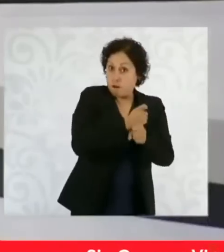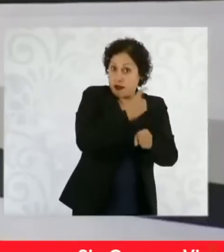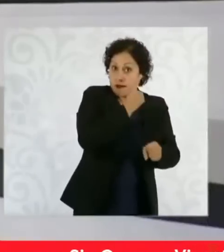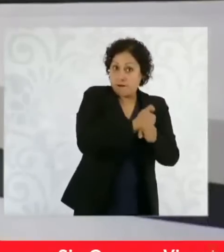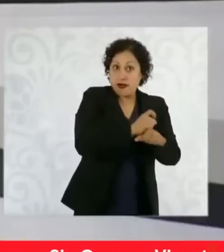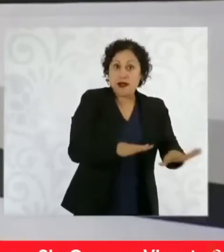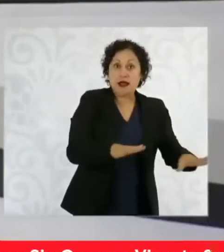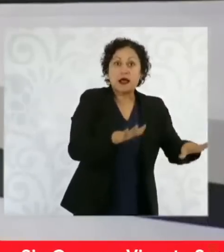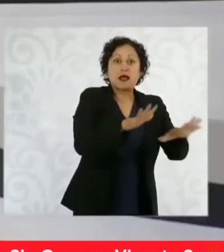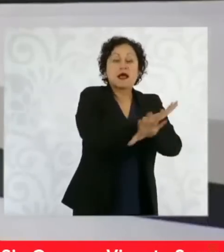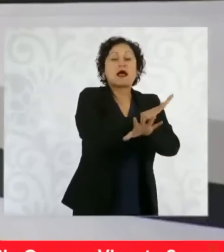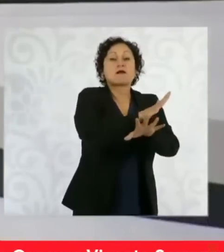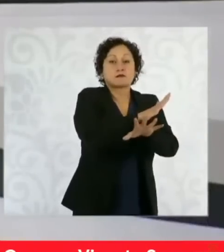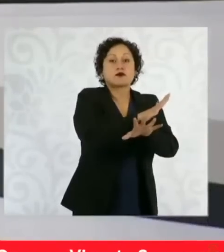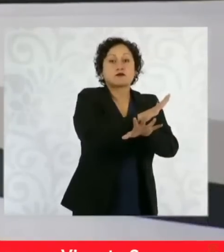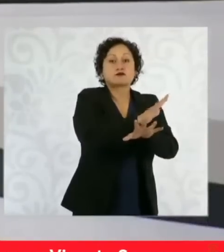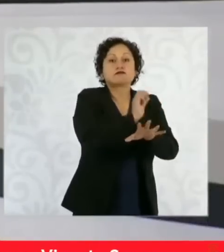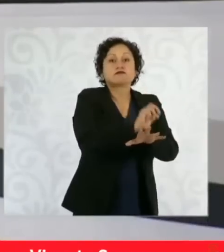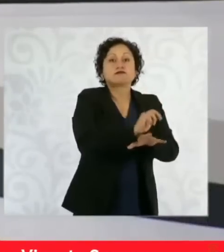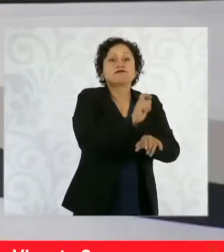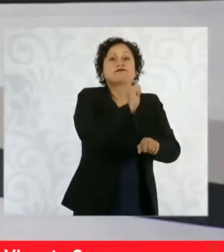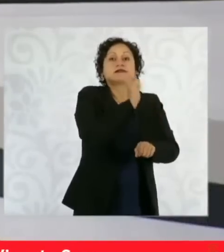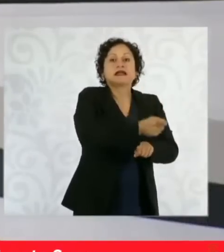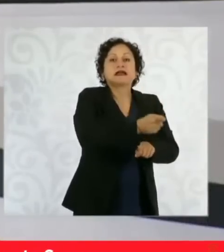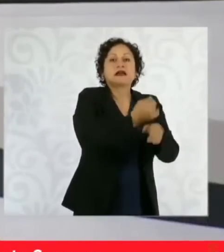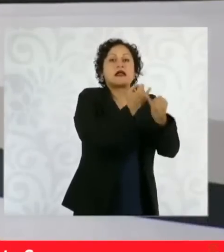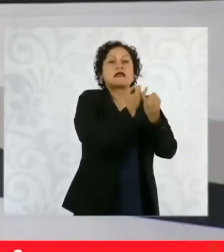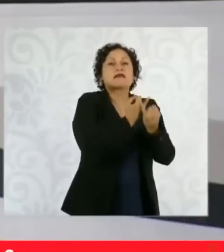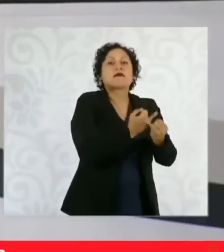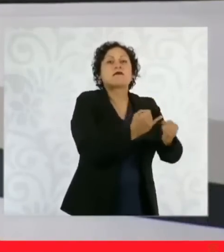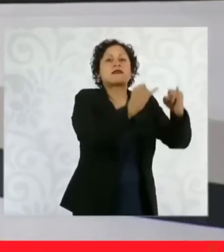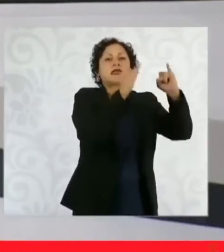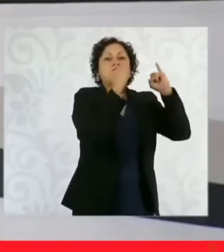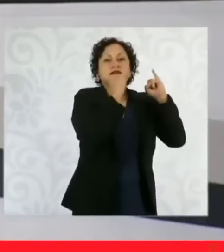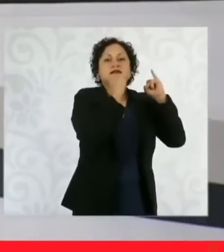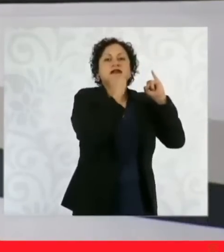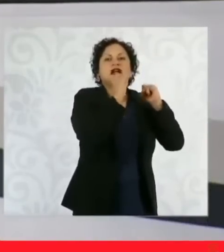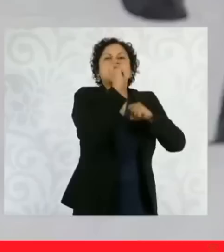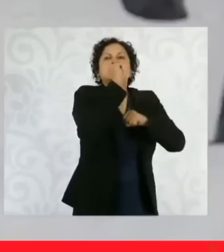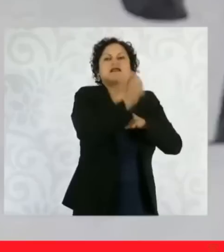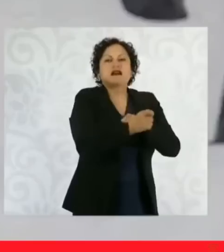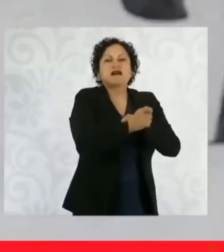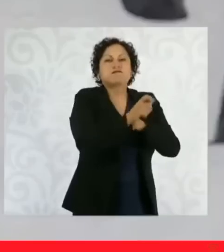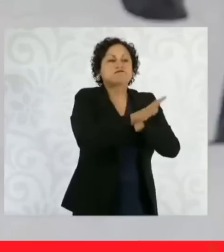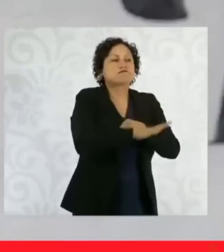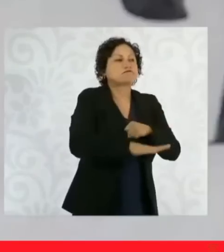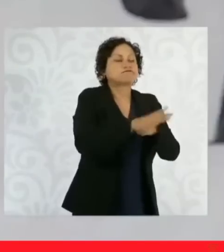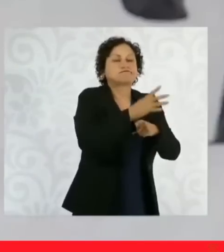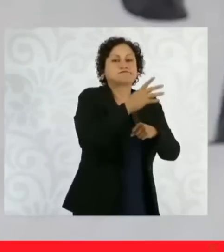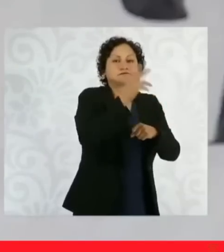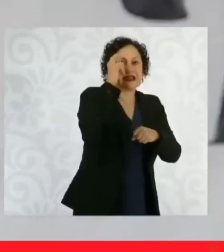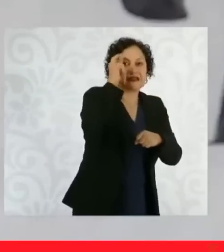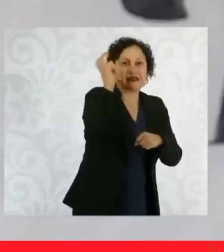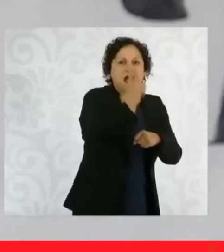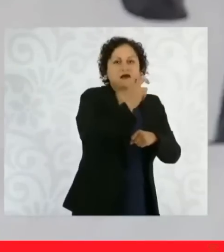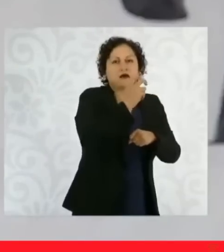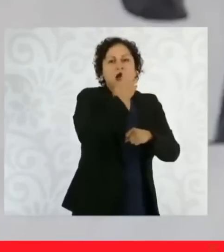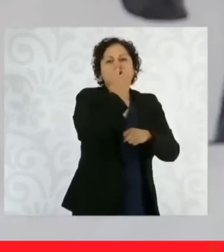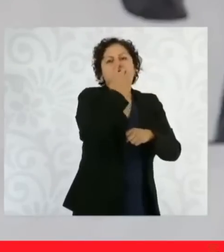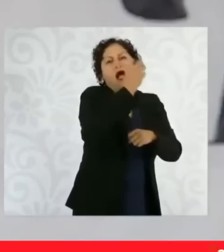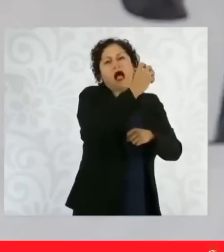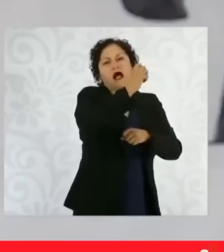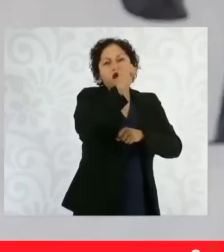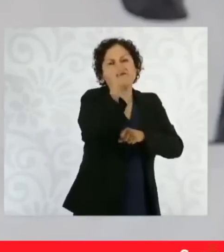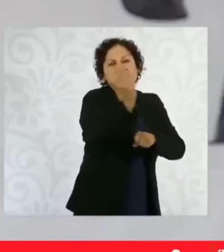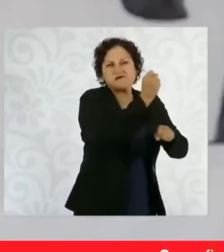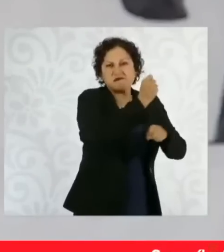inicia con el grito de Hidalgo, el padre de nuestra patria, un hombre visionario e inteligente que